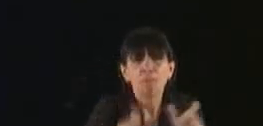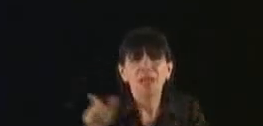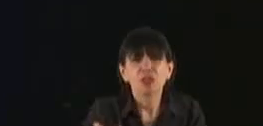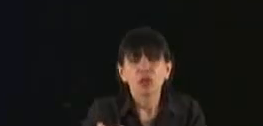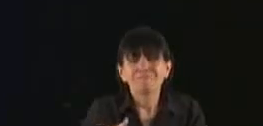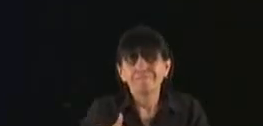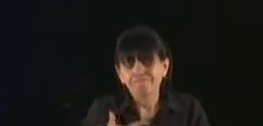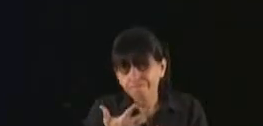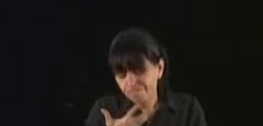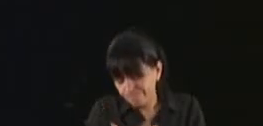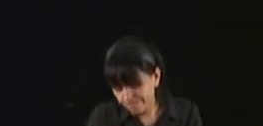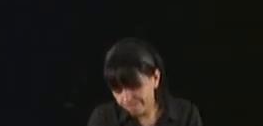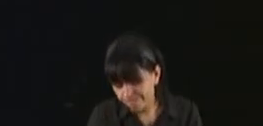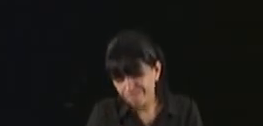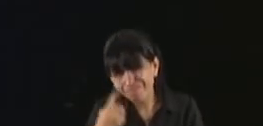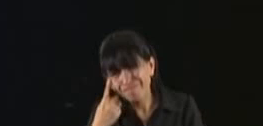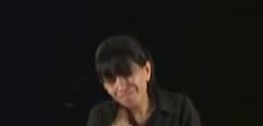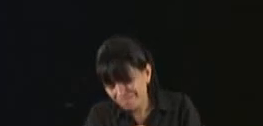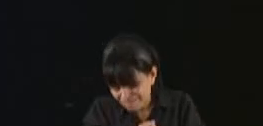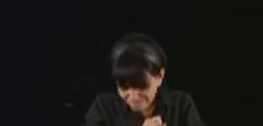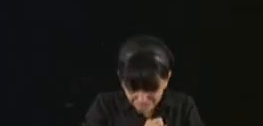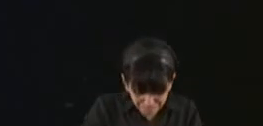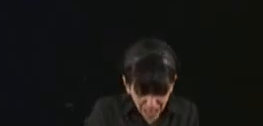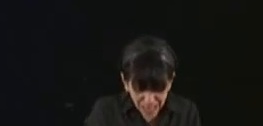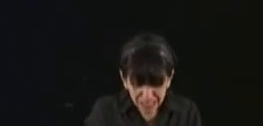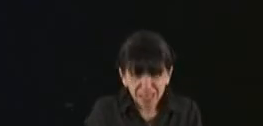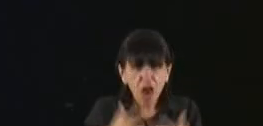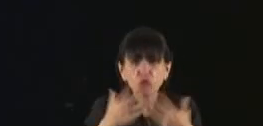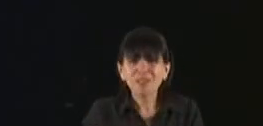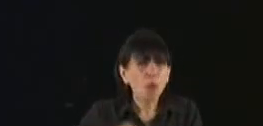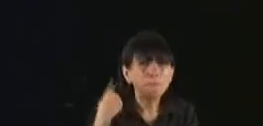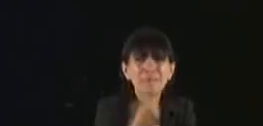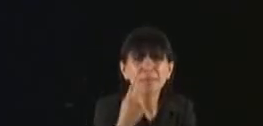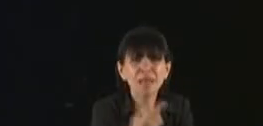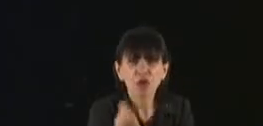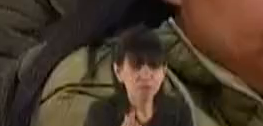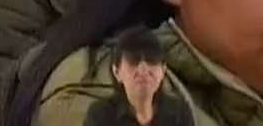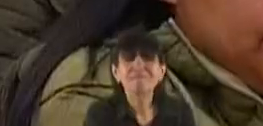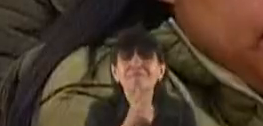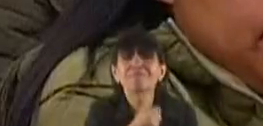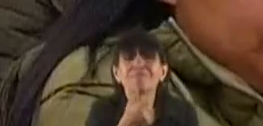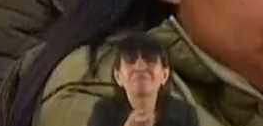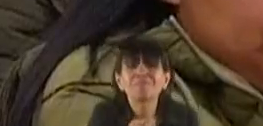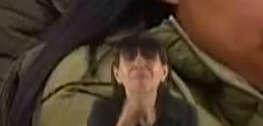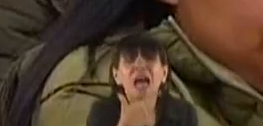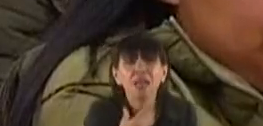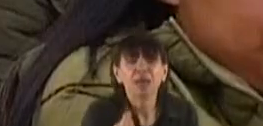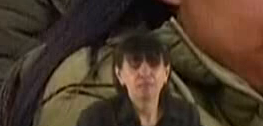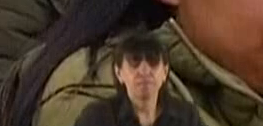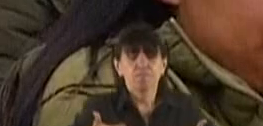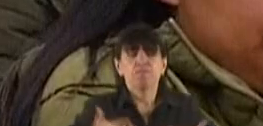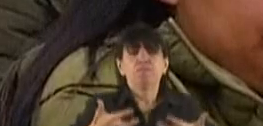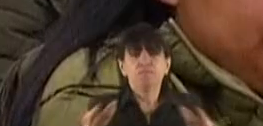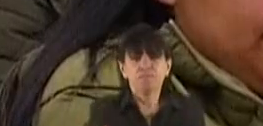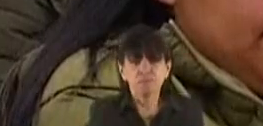decaimiento anímico es recurrir a un psicofármaco que le levante el ánimo.